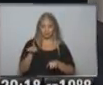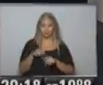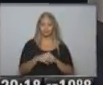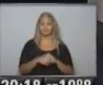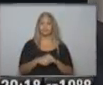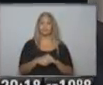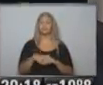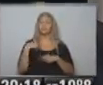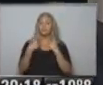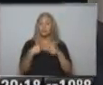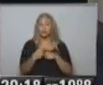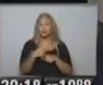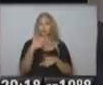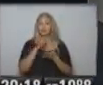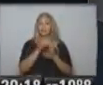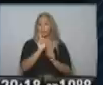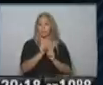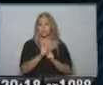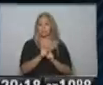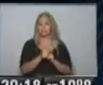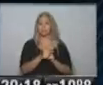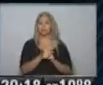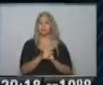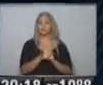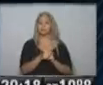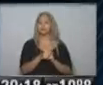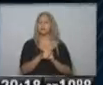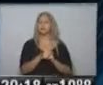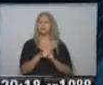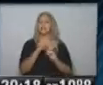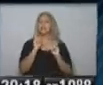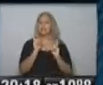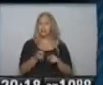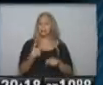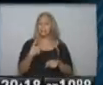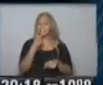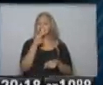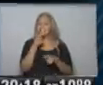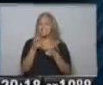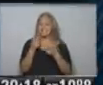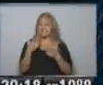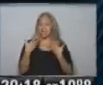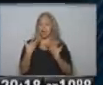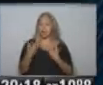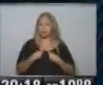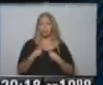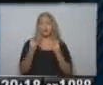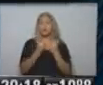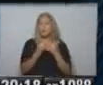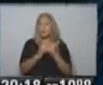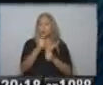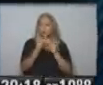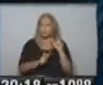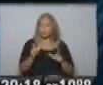www.anses.gov.ar. Seguimos con estas cuestiones centrales a la hora justamente de solicitar una ayuda. Debido a que muchas